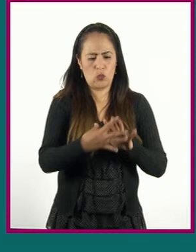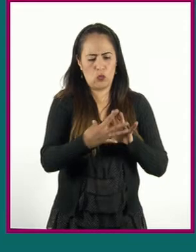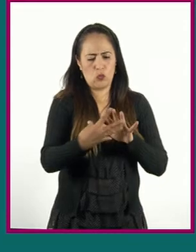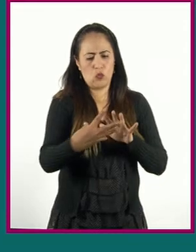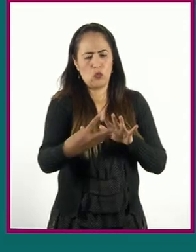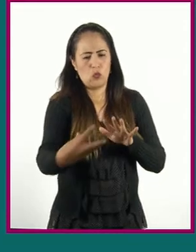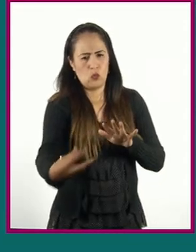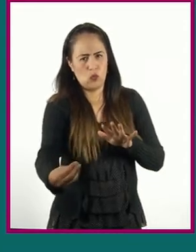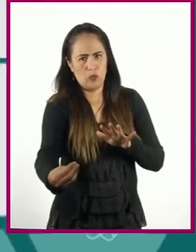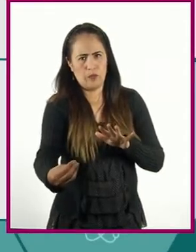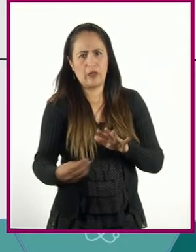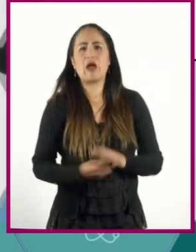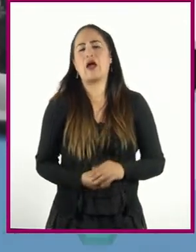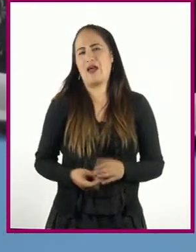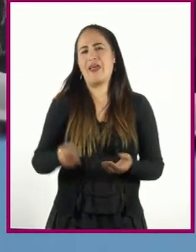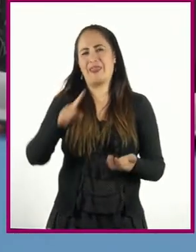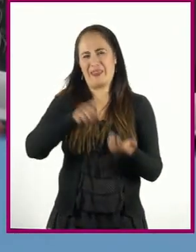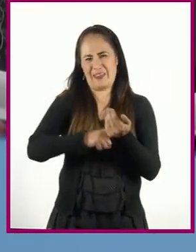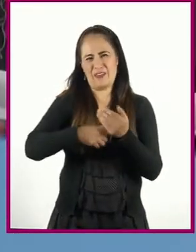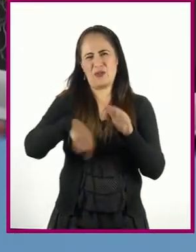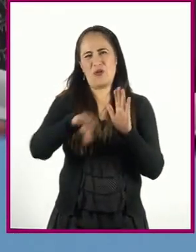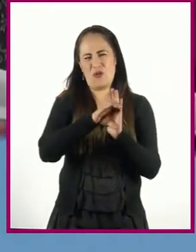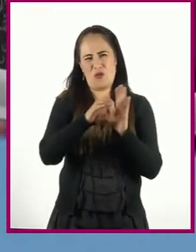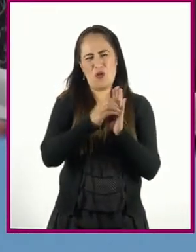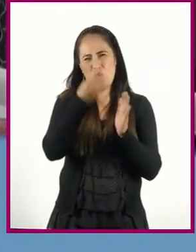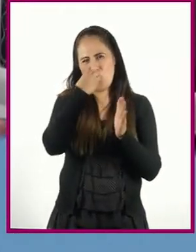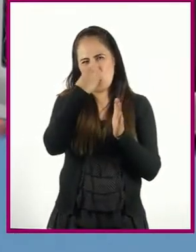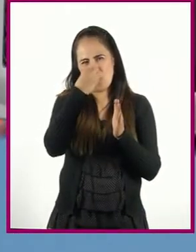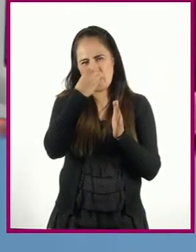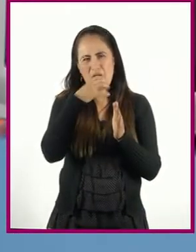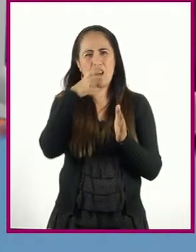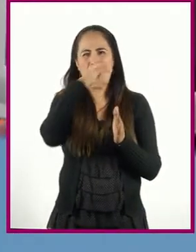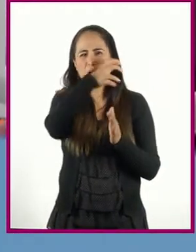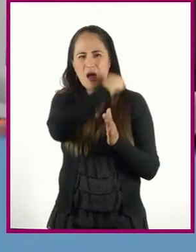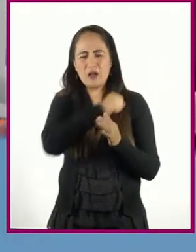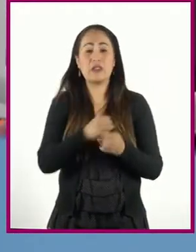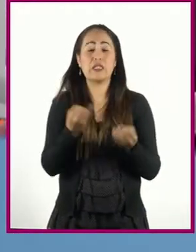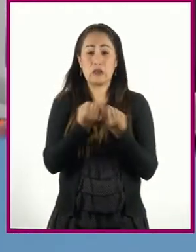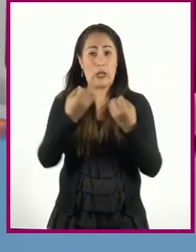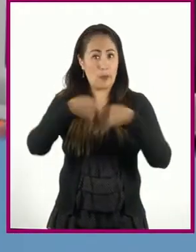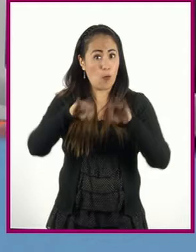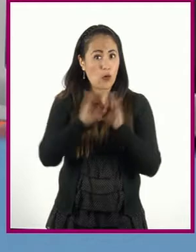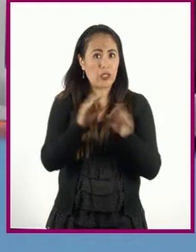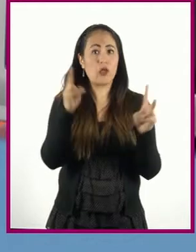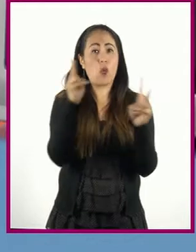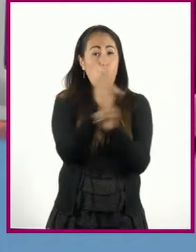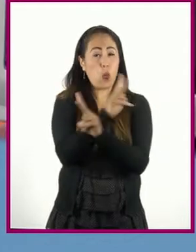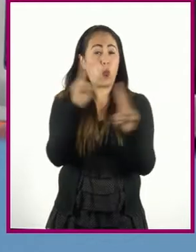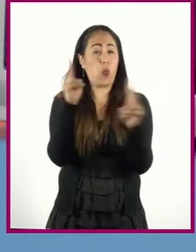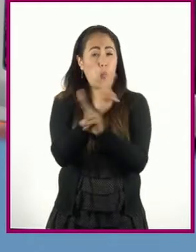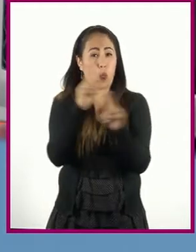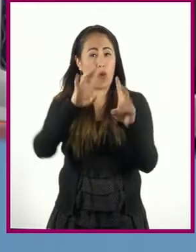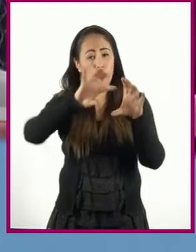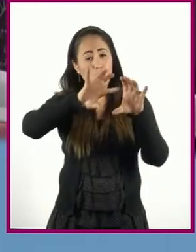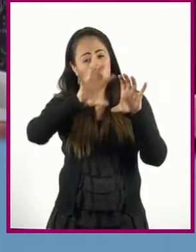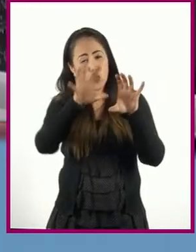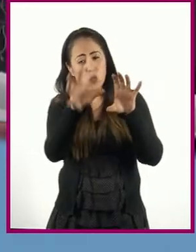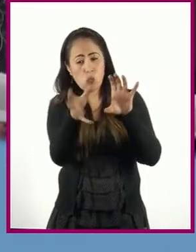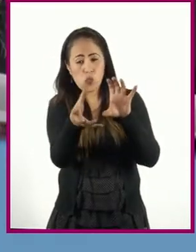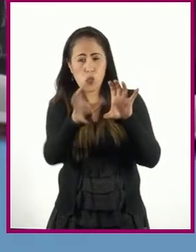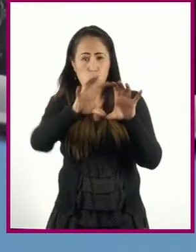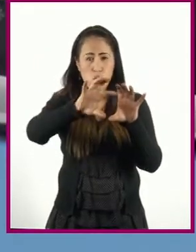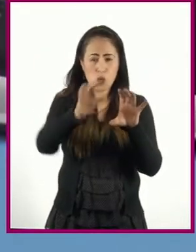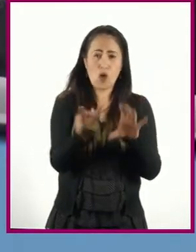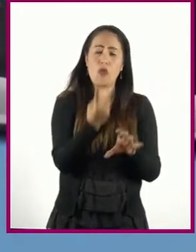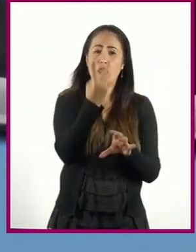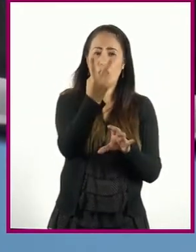de cocción de alimentos. Otro elemento muy importante es el ventilador. En estos hornos podemos encontrar 2 tipos